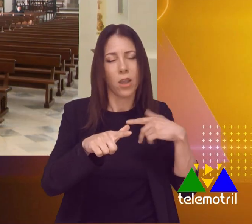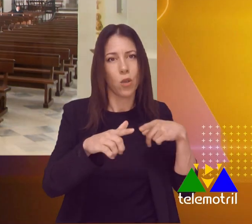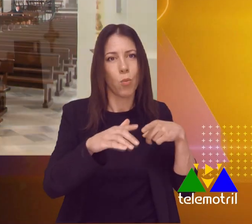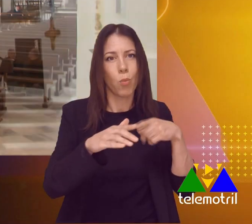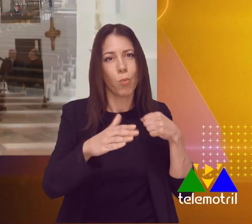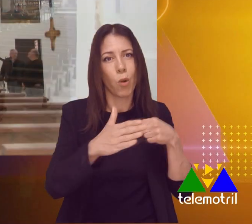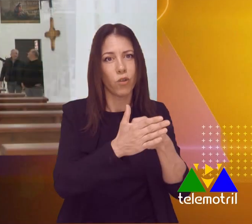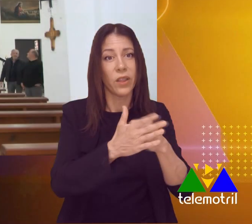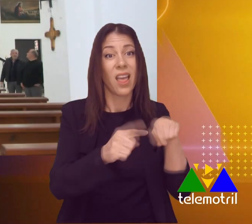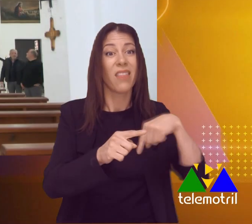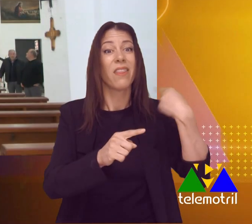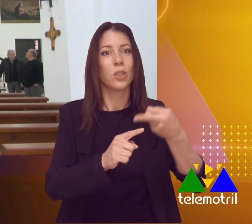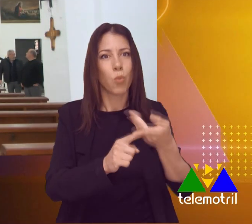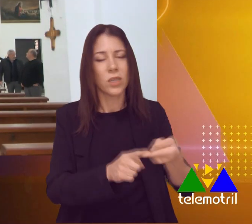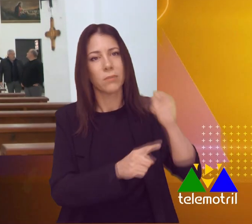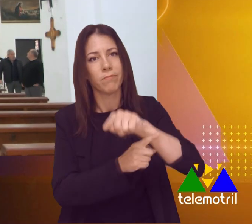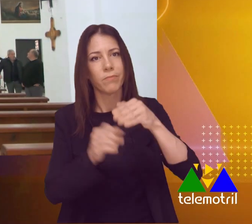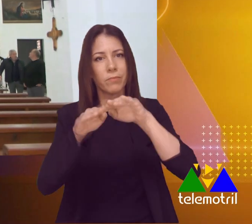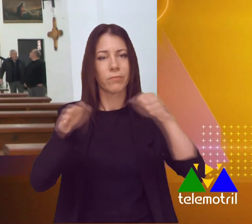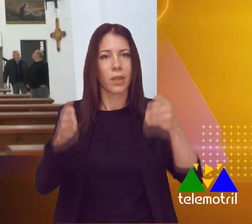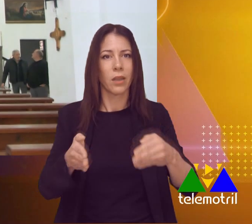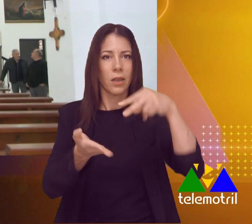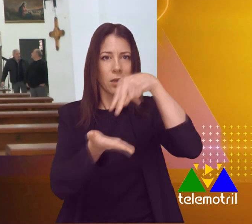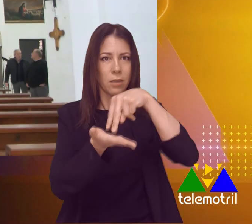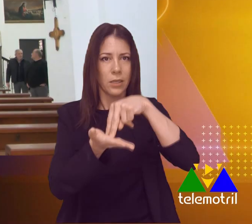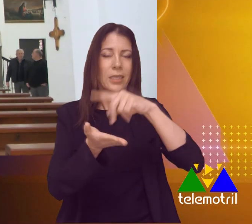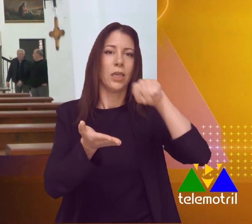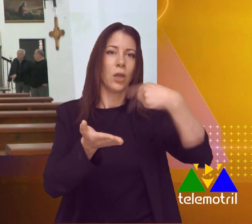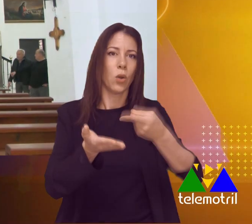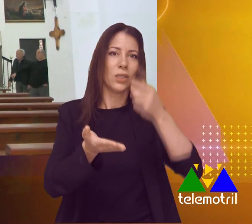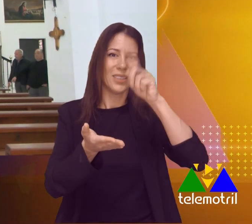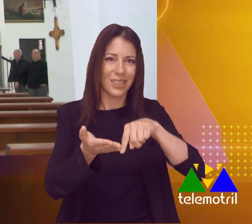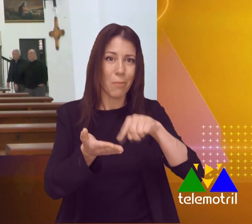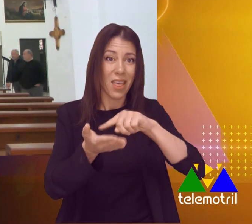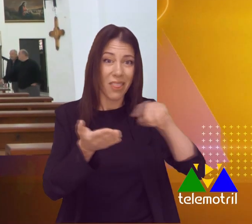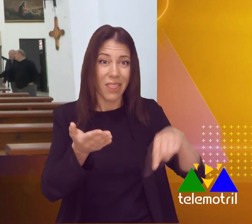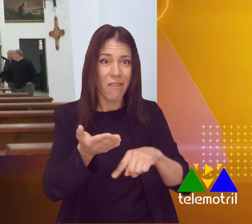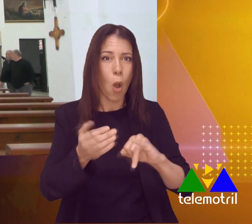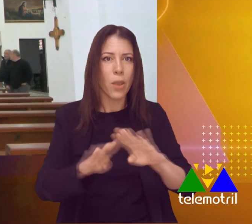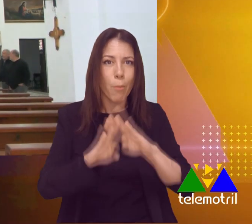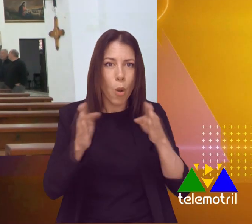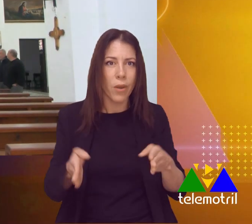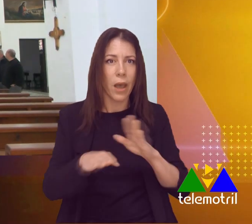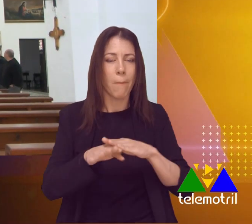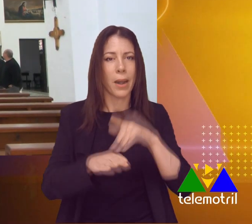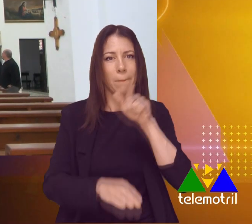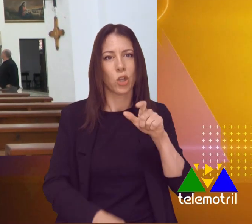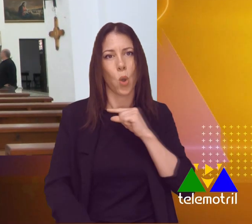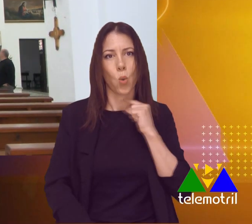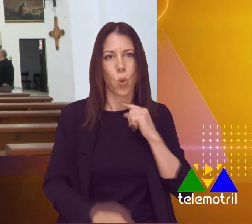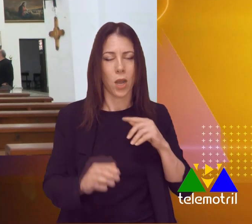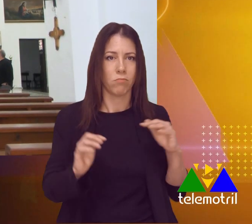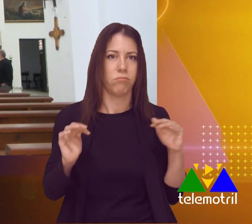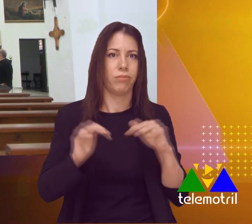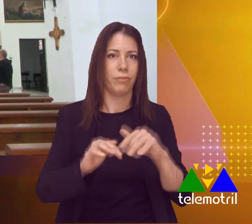la sacristía. Y hace debajo una bóveda para los canónigos, debajo de la sacristía. Es decir, que aquí Ambrosio de Vico hace